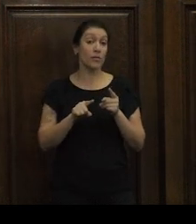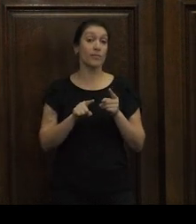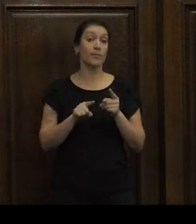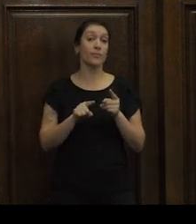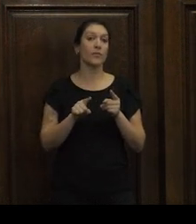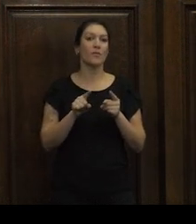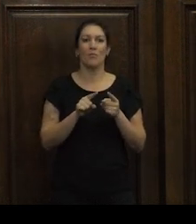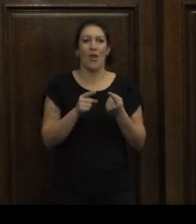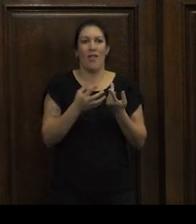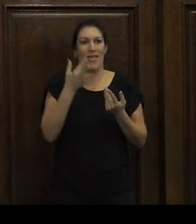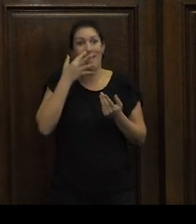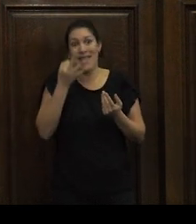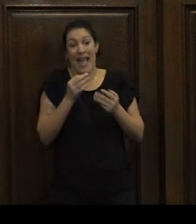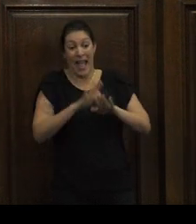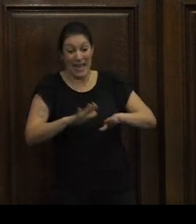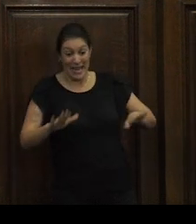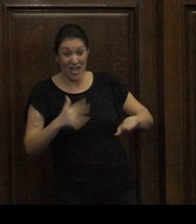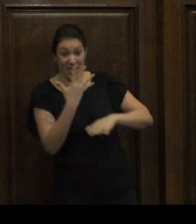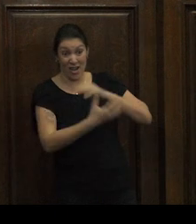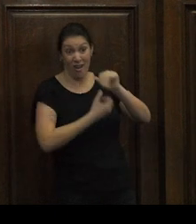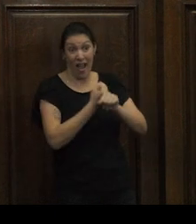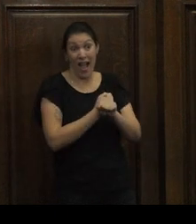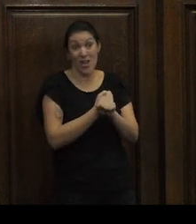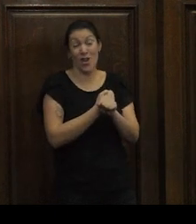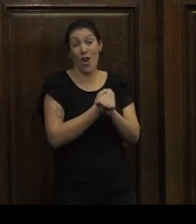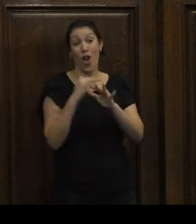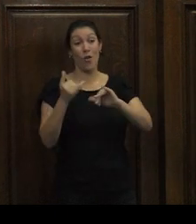se trata de un niño caprichoso de 5 años de edad